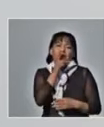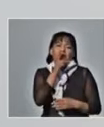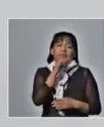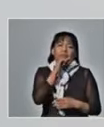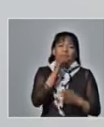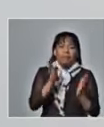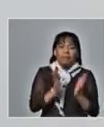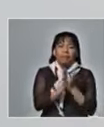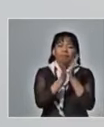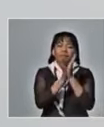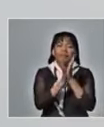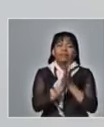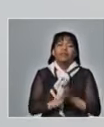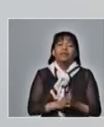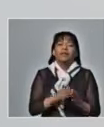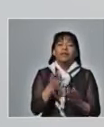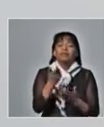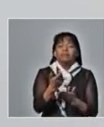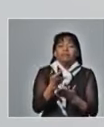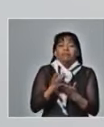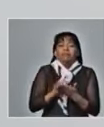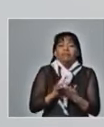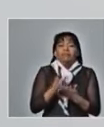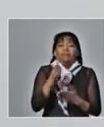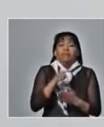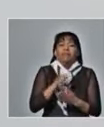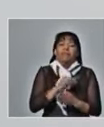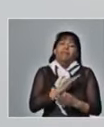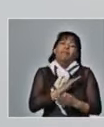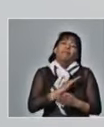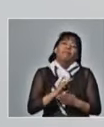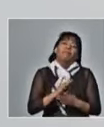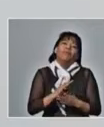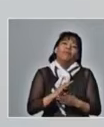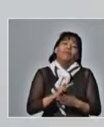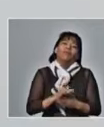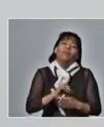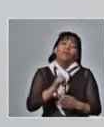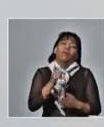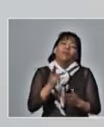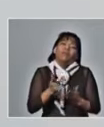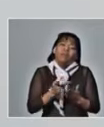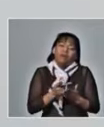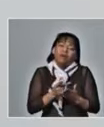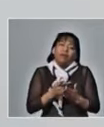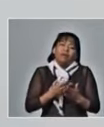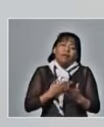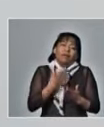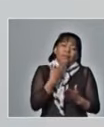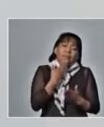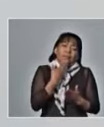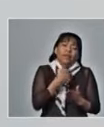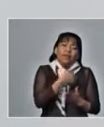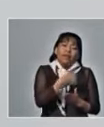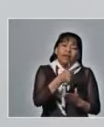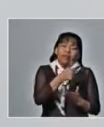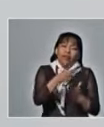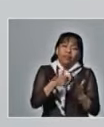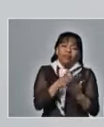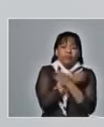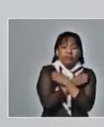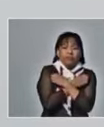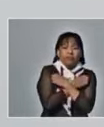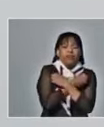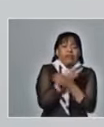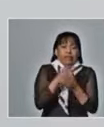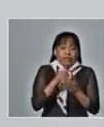que recibirán una remuneración económica para poder rehabilitar los espacios educativos. También vamos